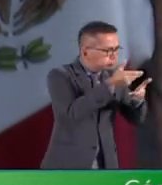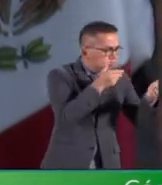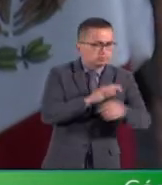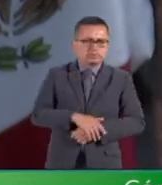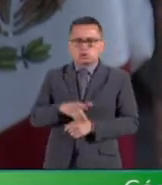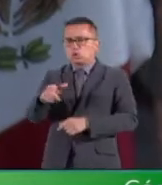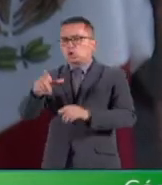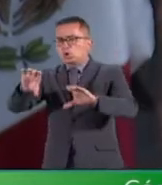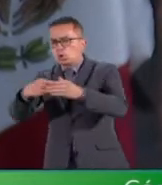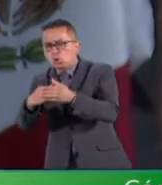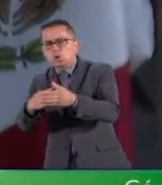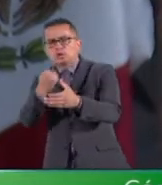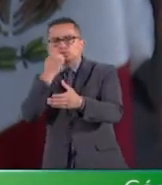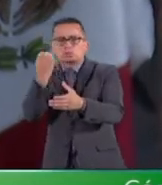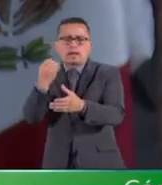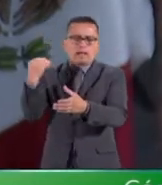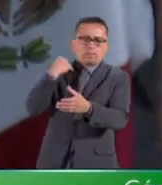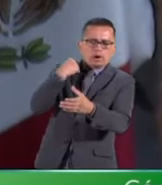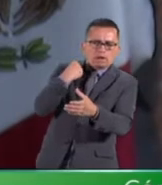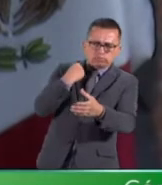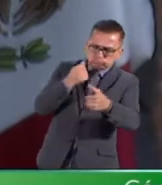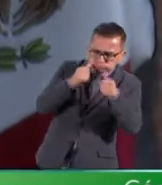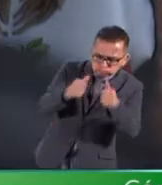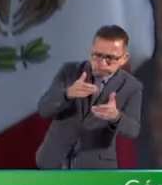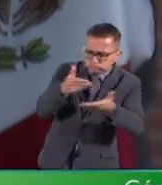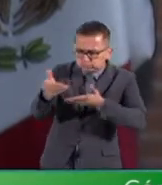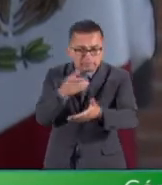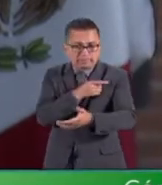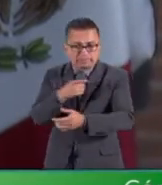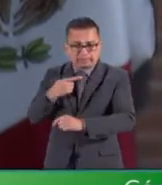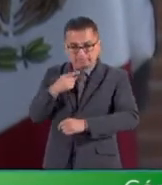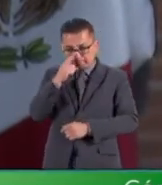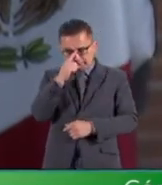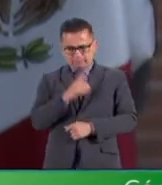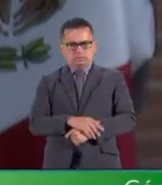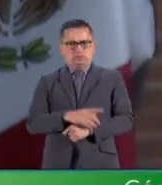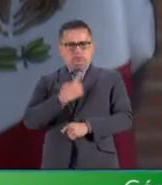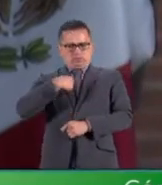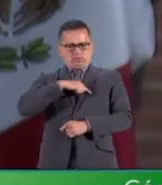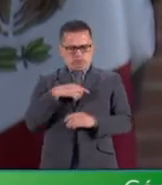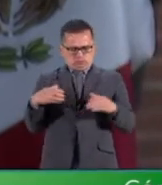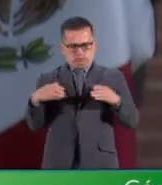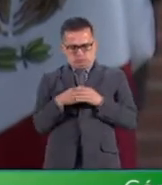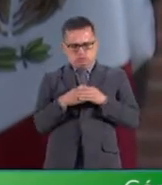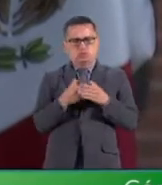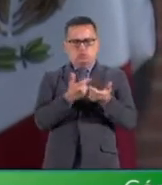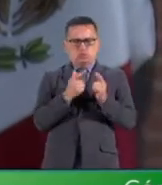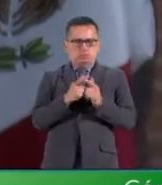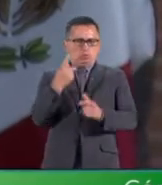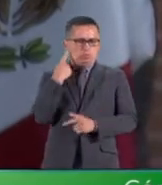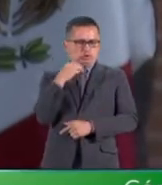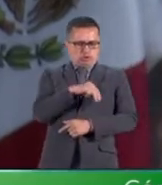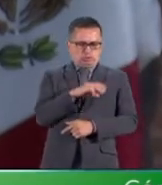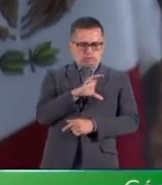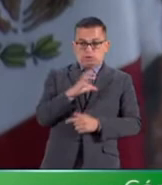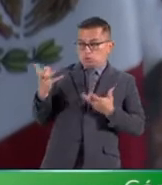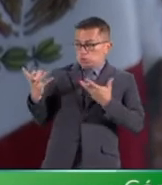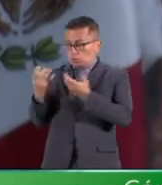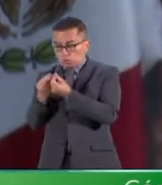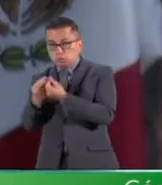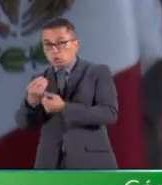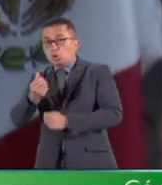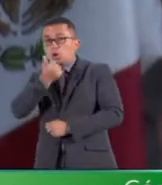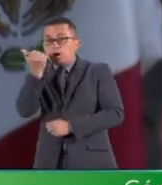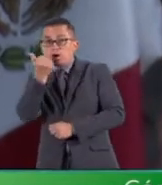En Movimiento Ciudadano daremos la batalla al lado de los estudiantes y de los más de 50